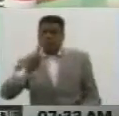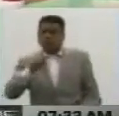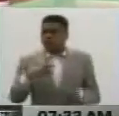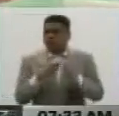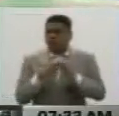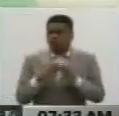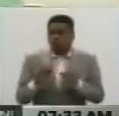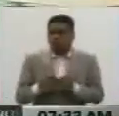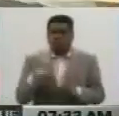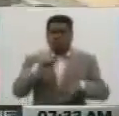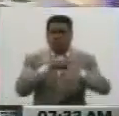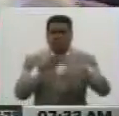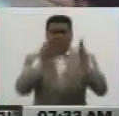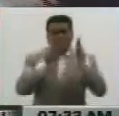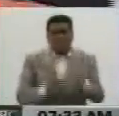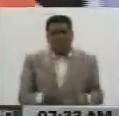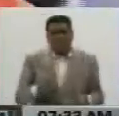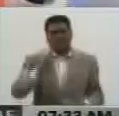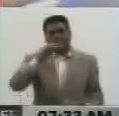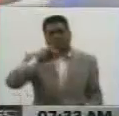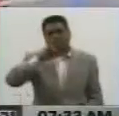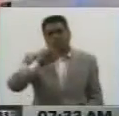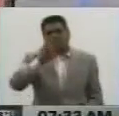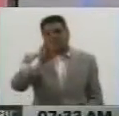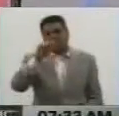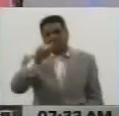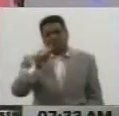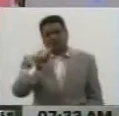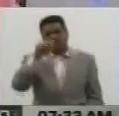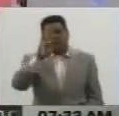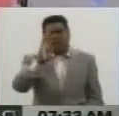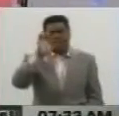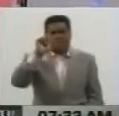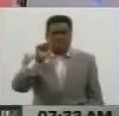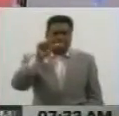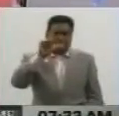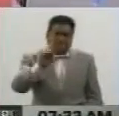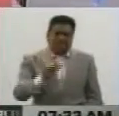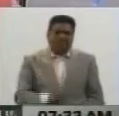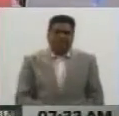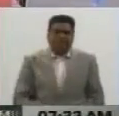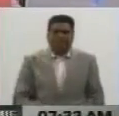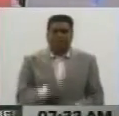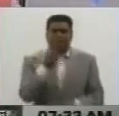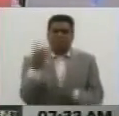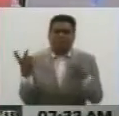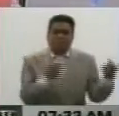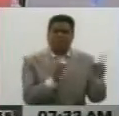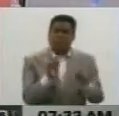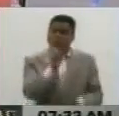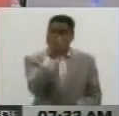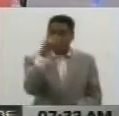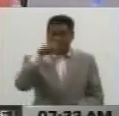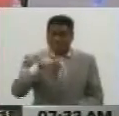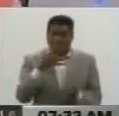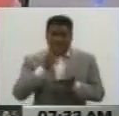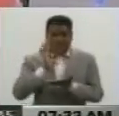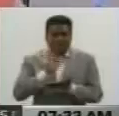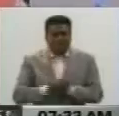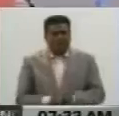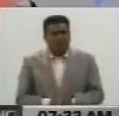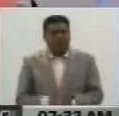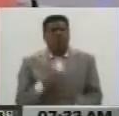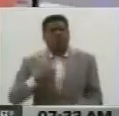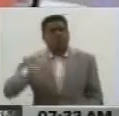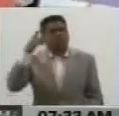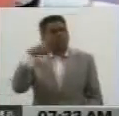tenemos al ministro Roberto Mirabal por primera vez en el desayuno. Ministro, muchísimas gracias. Gracias por estar aquí. Bienvenido. Me gustaría comenzar primero por los ataques, porque el presidente